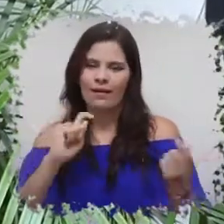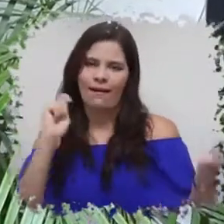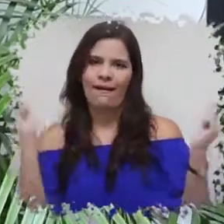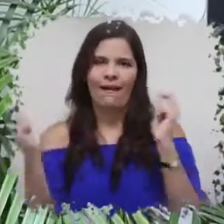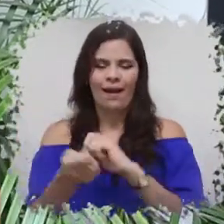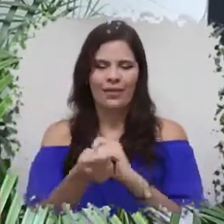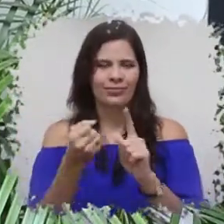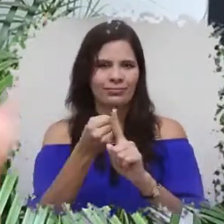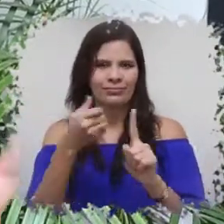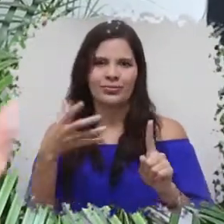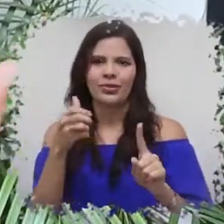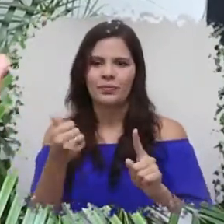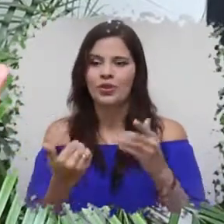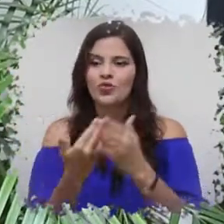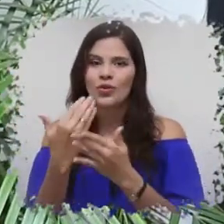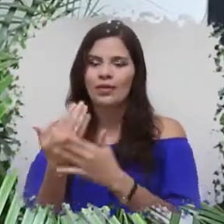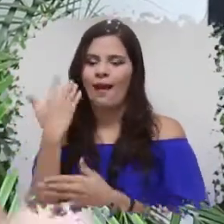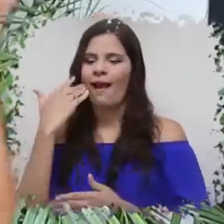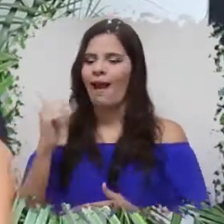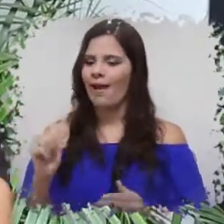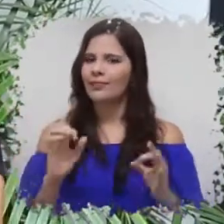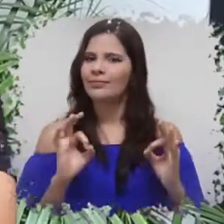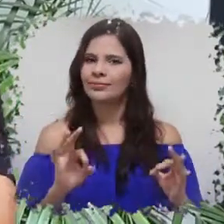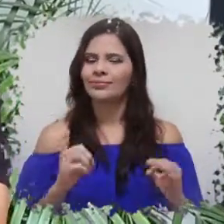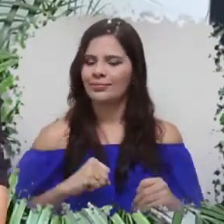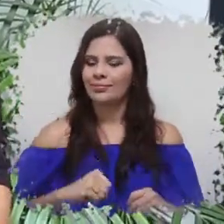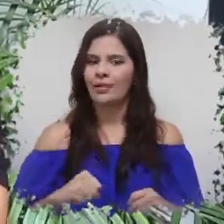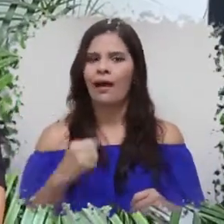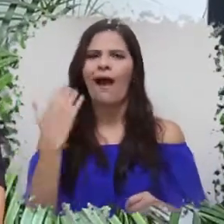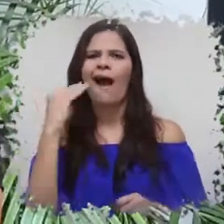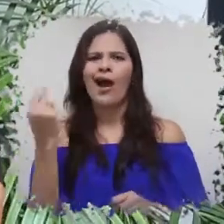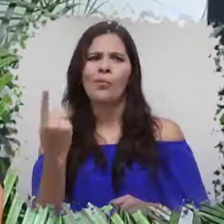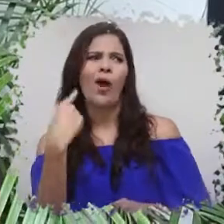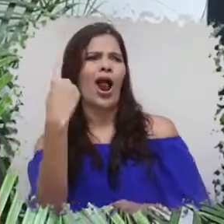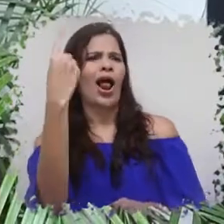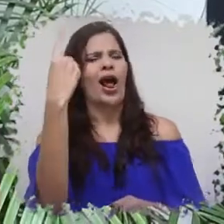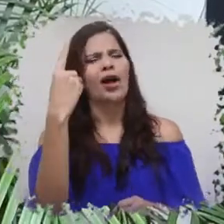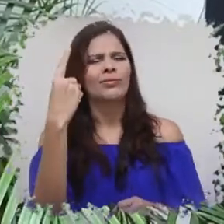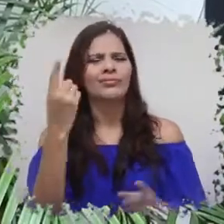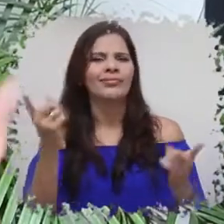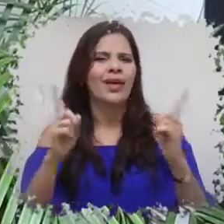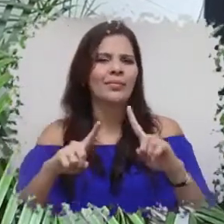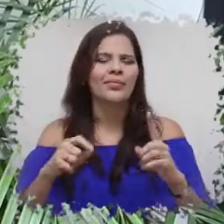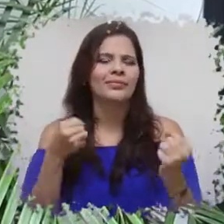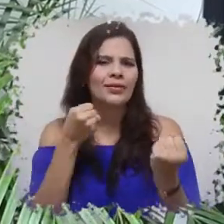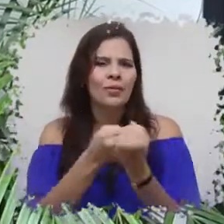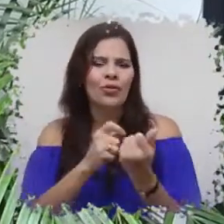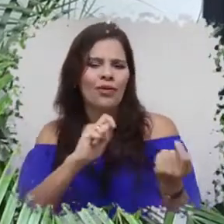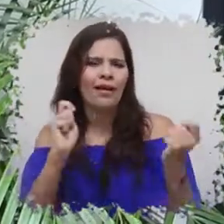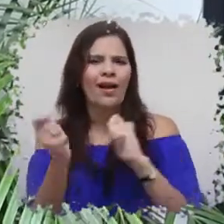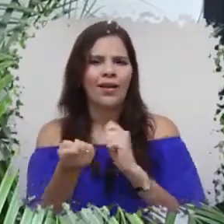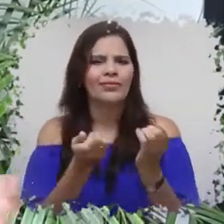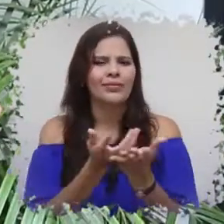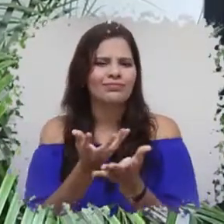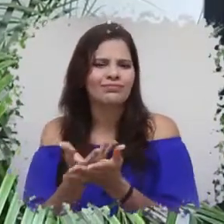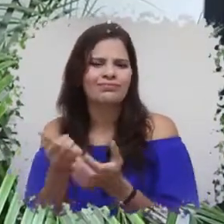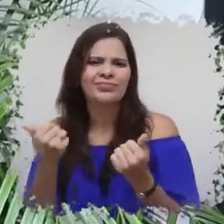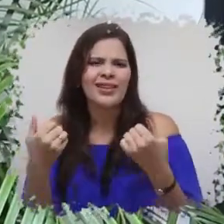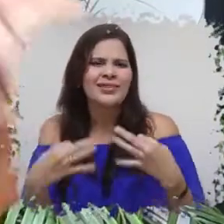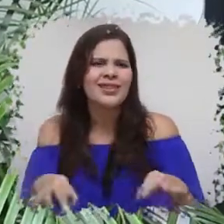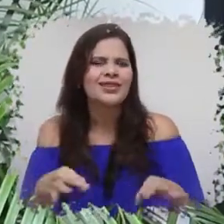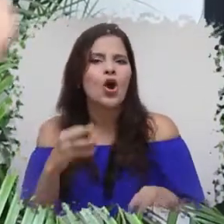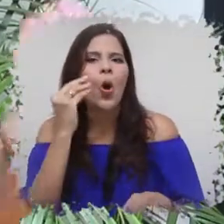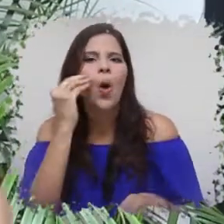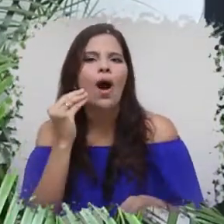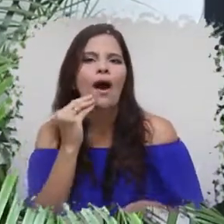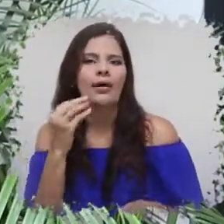cambios estructurales y que forme nuevas ciudadanas, no solo para que asuman el poder político, sino para que asuman los cambios y transformaciones que se necesitan desde lo simple,